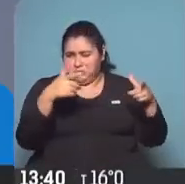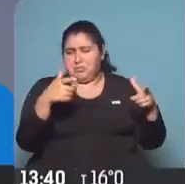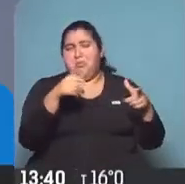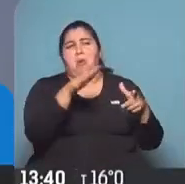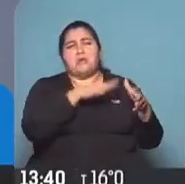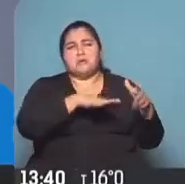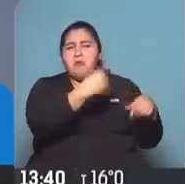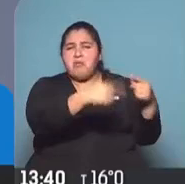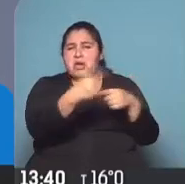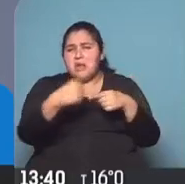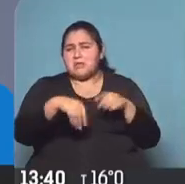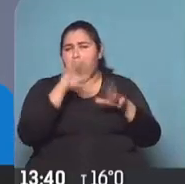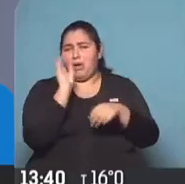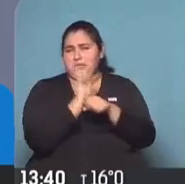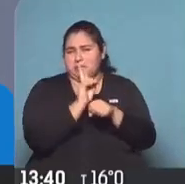segunda